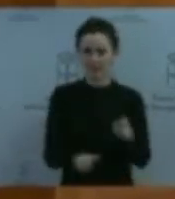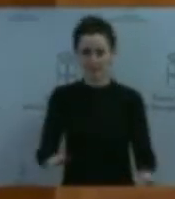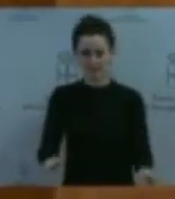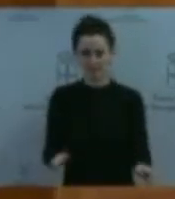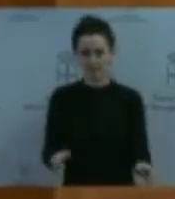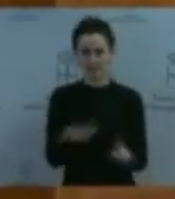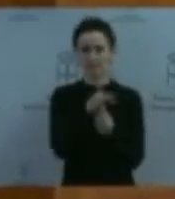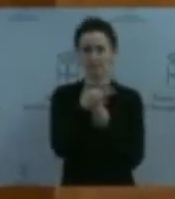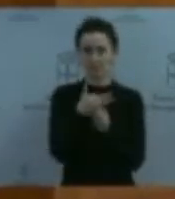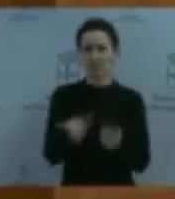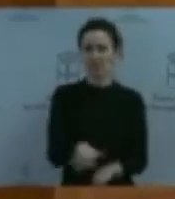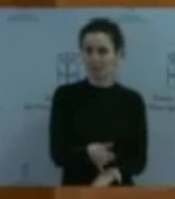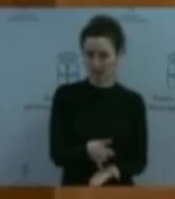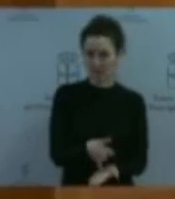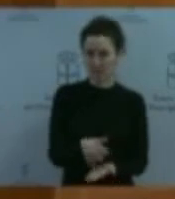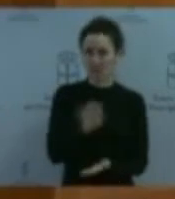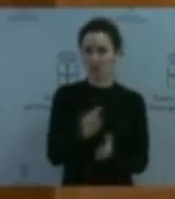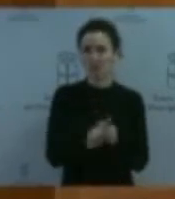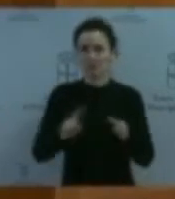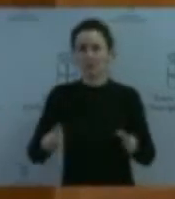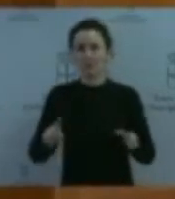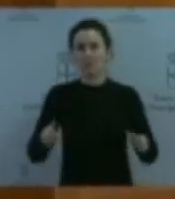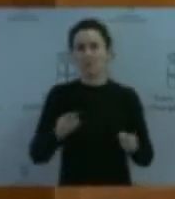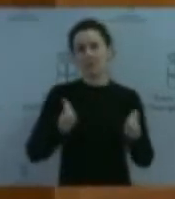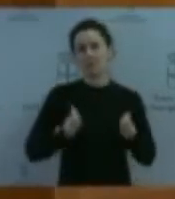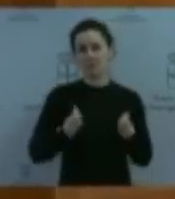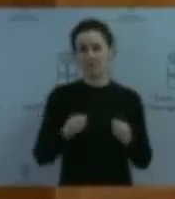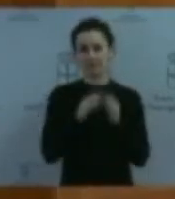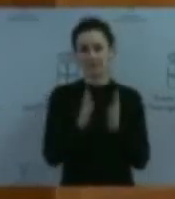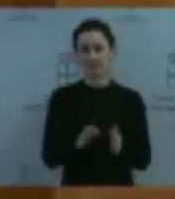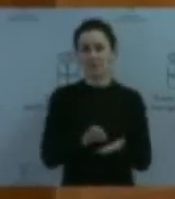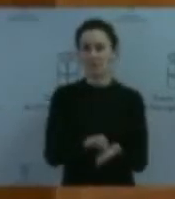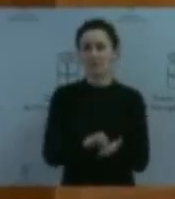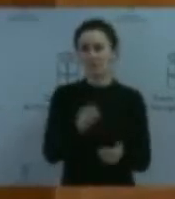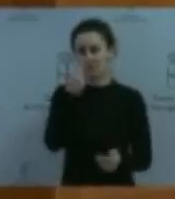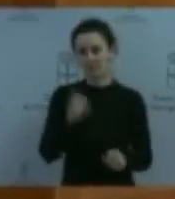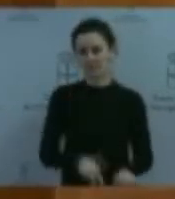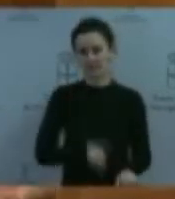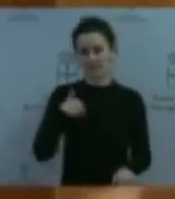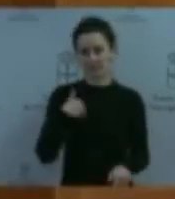exclusión residencial como un servicio de interés general y pilar del estado de bienestar,